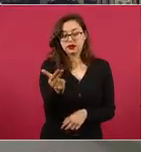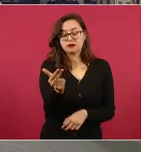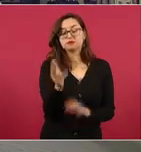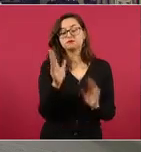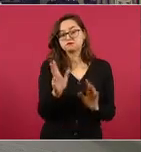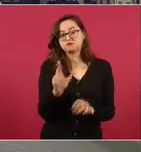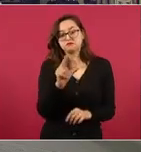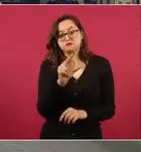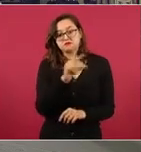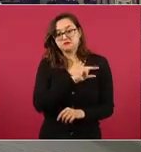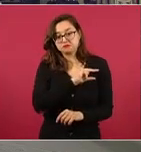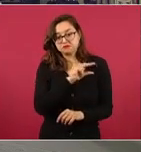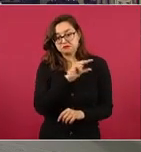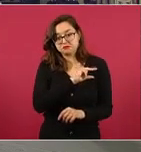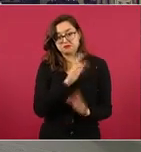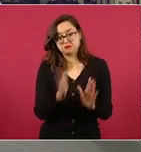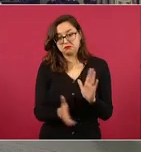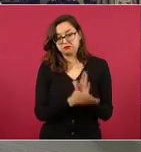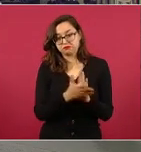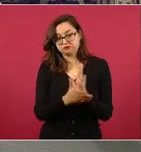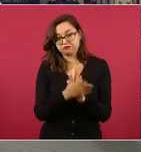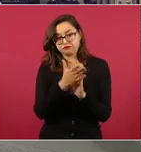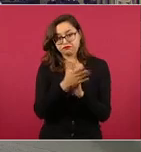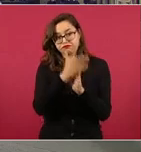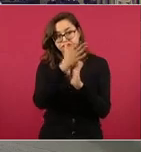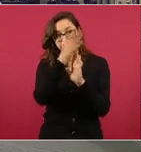es el hotel más